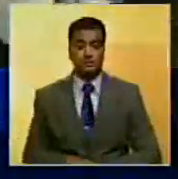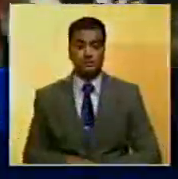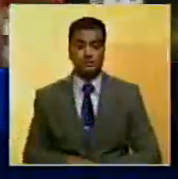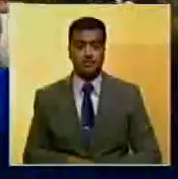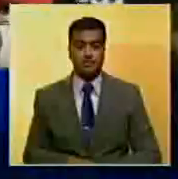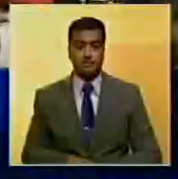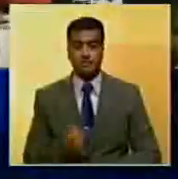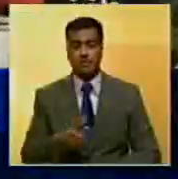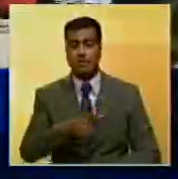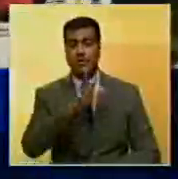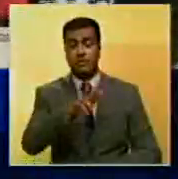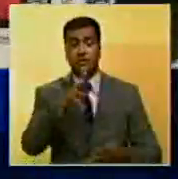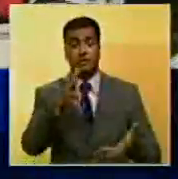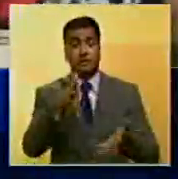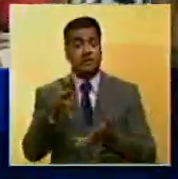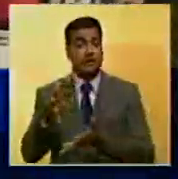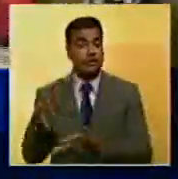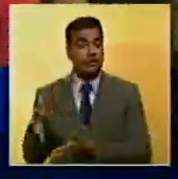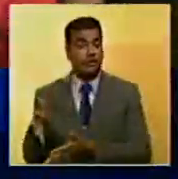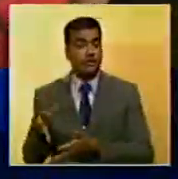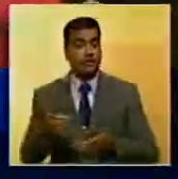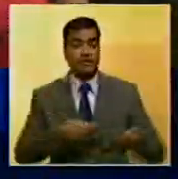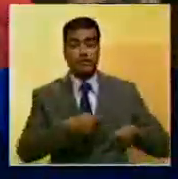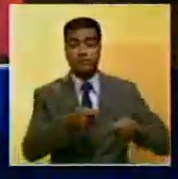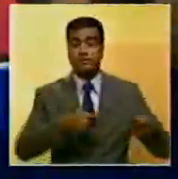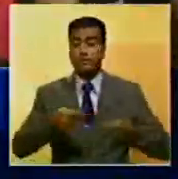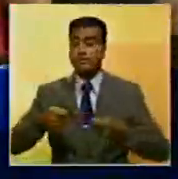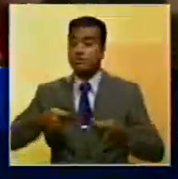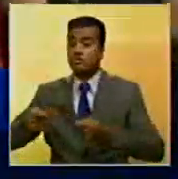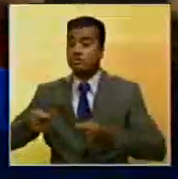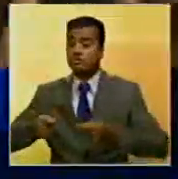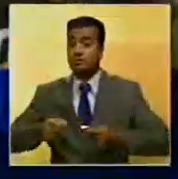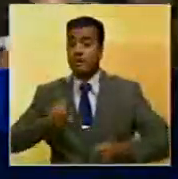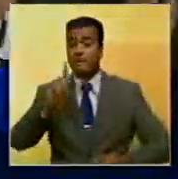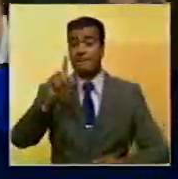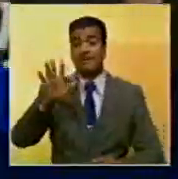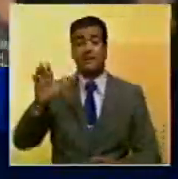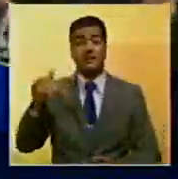Al menos 3 ganadores tendrán que repartirse un premio que asciende a